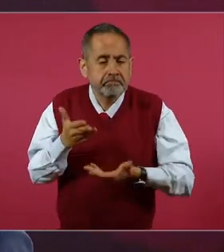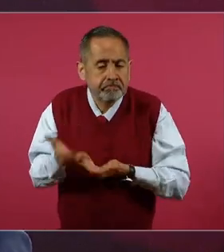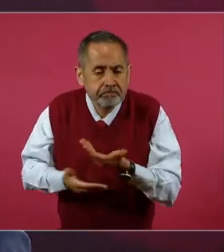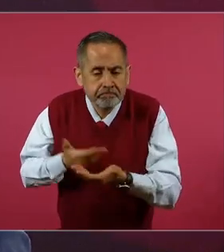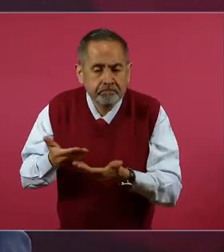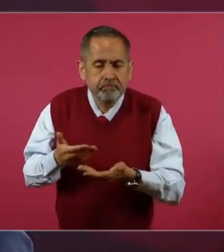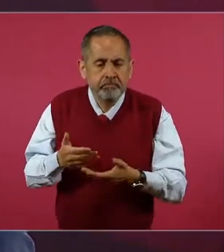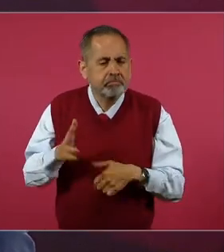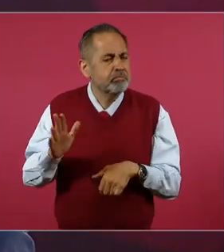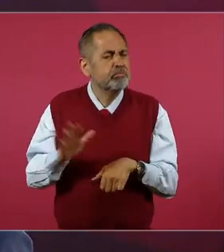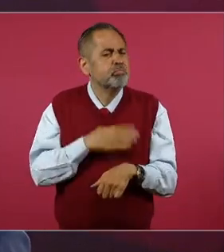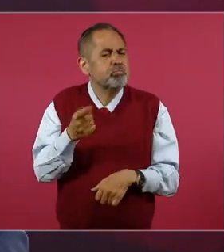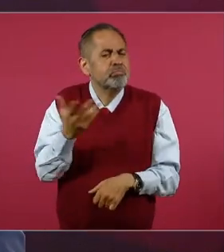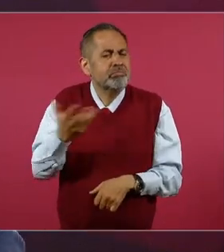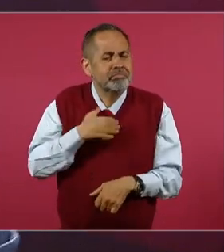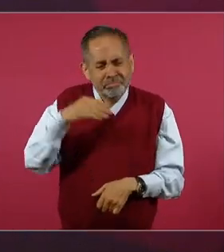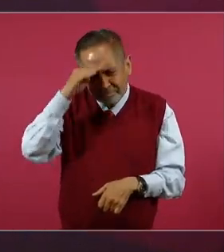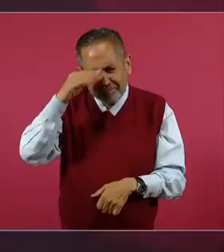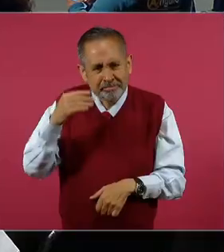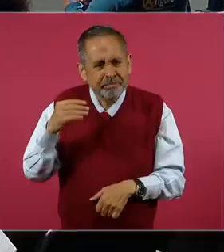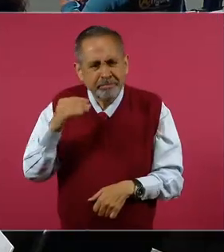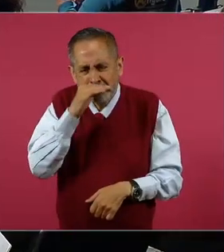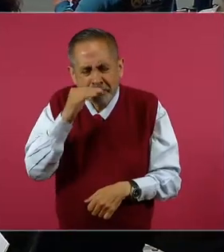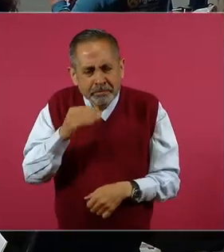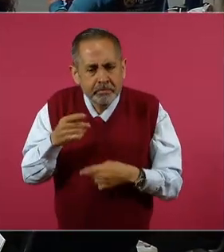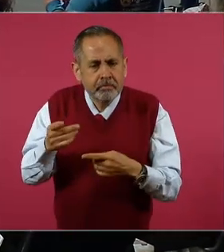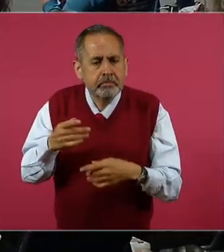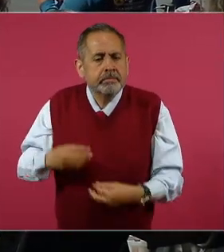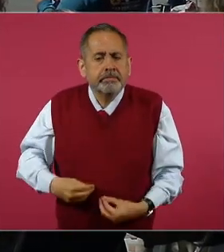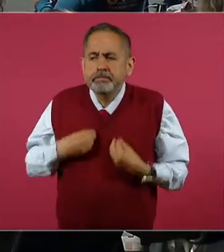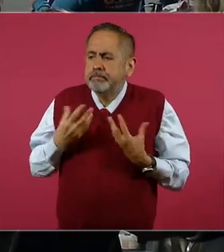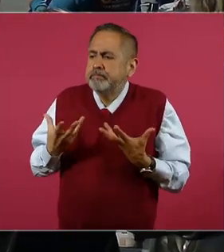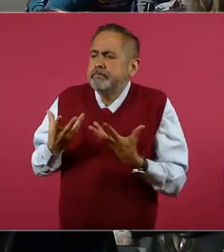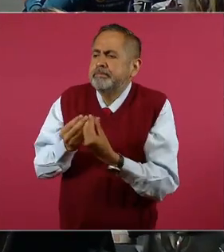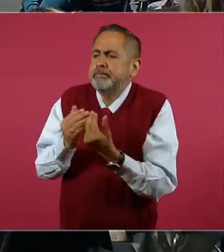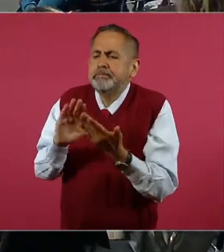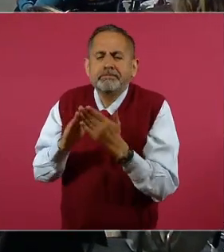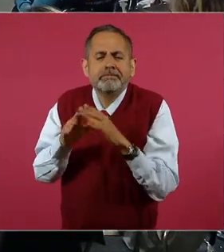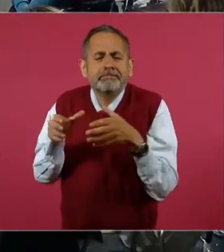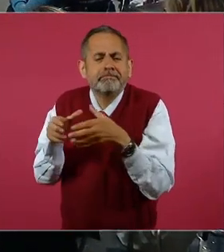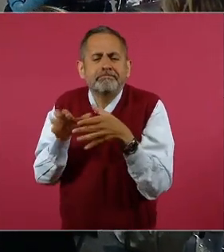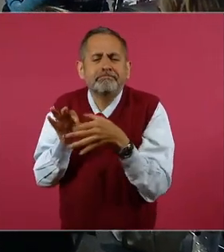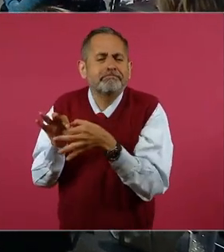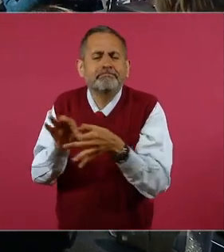¿Por qué lo hacen? Porque quieren seguir viviendo en comunidad,